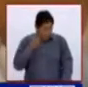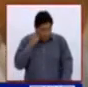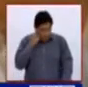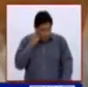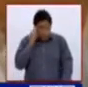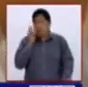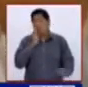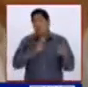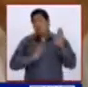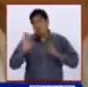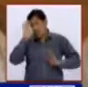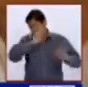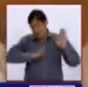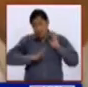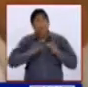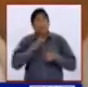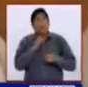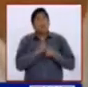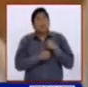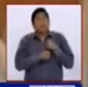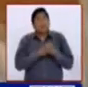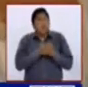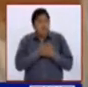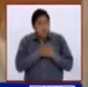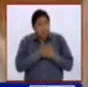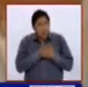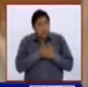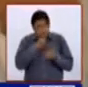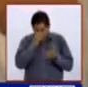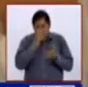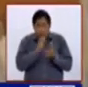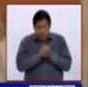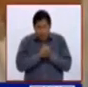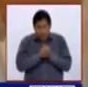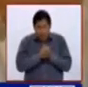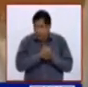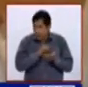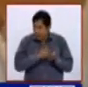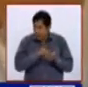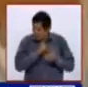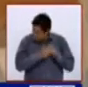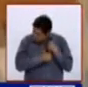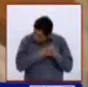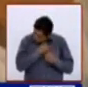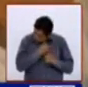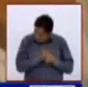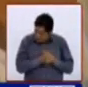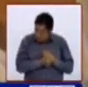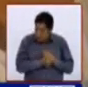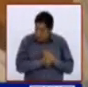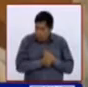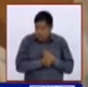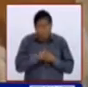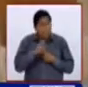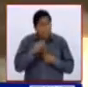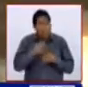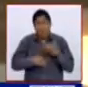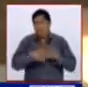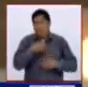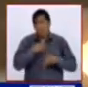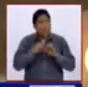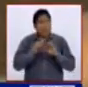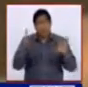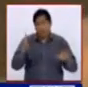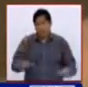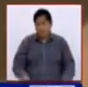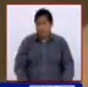Estamos muy preocupados, estamos afligidos y creo que esa angustia no se la desearía a nadie, ¿no?